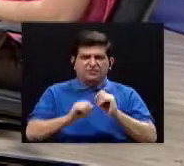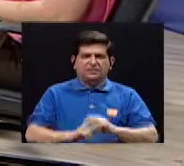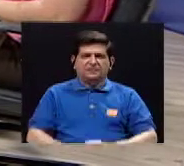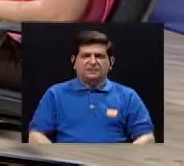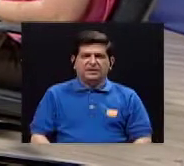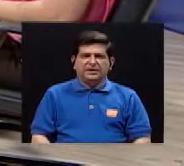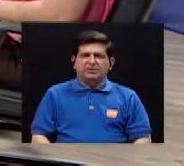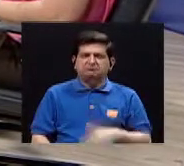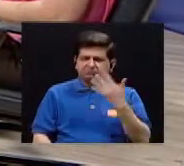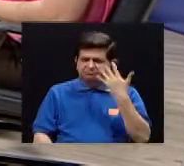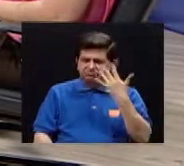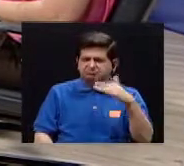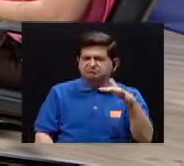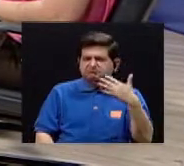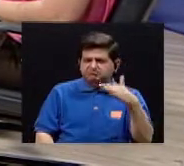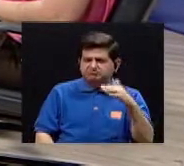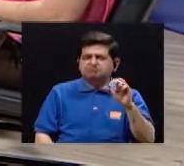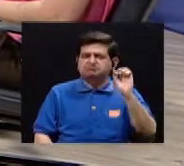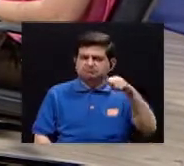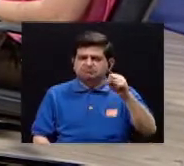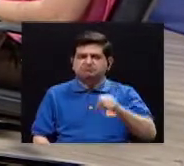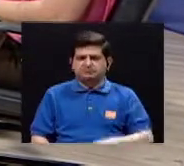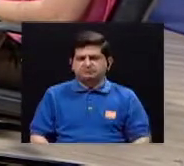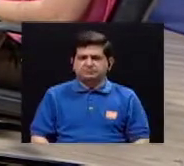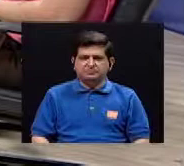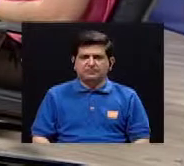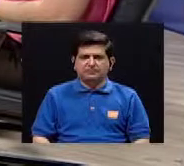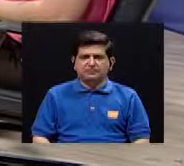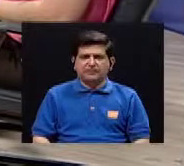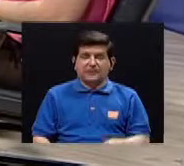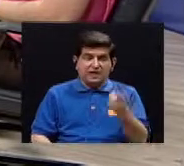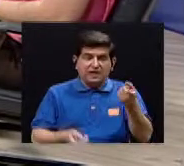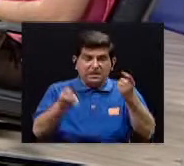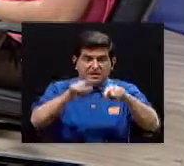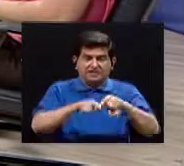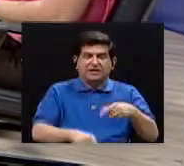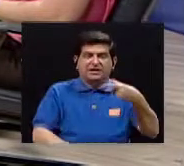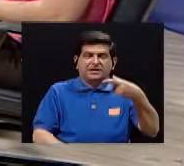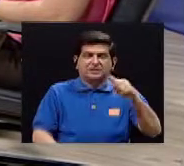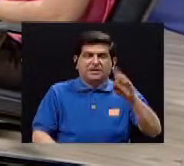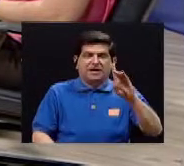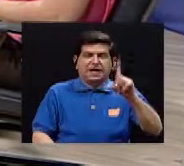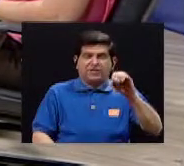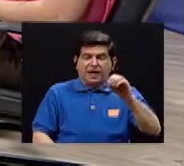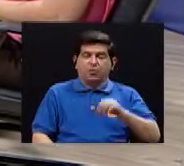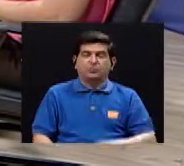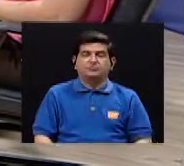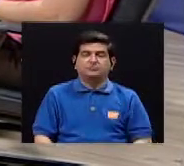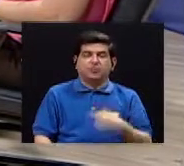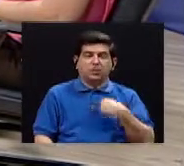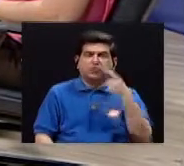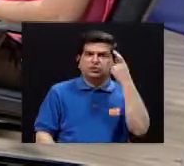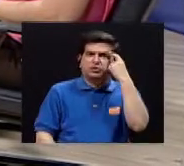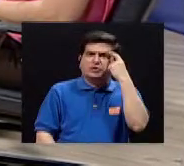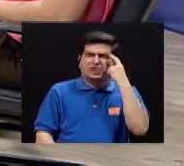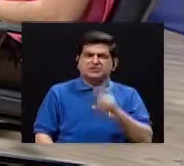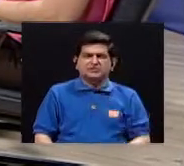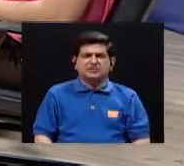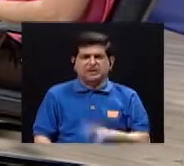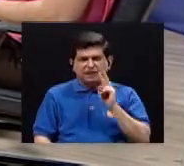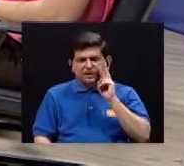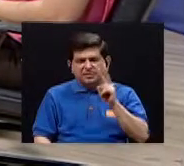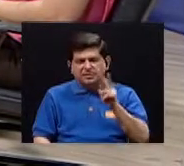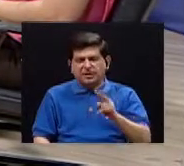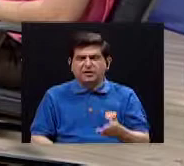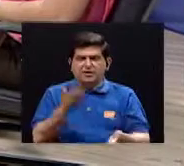hablaba se asemejaban un poquito más y entonces yo de repente empecé a